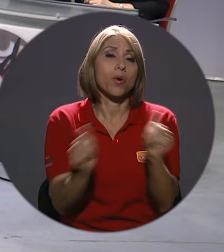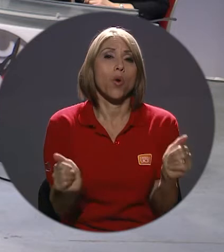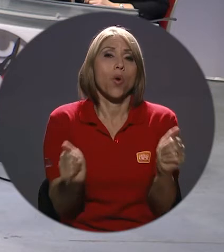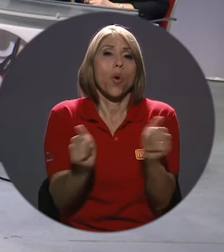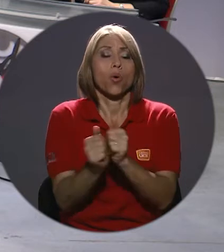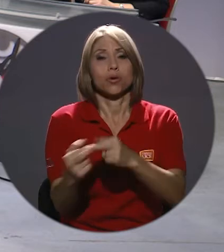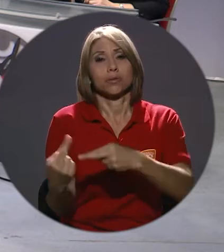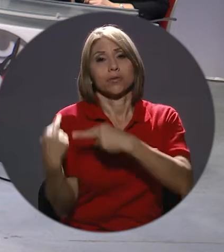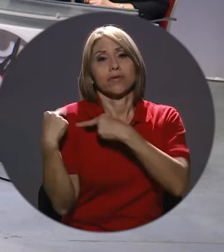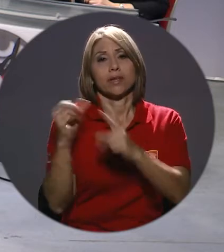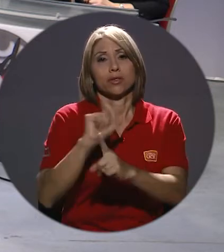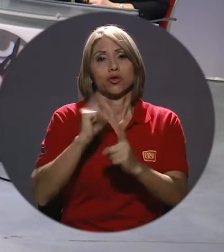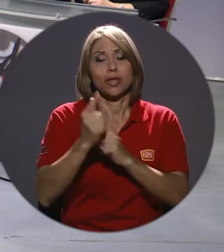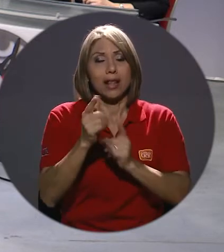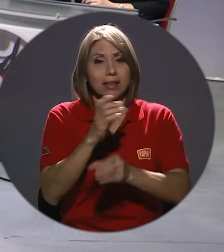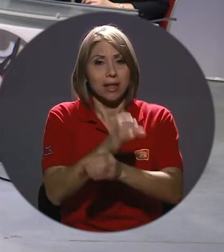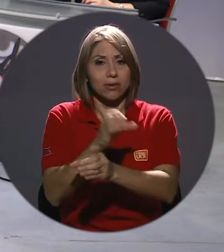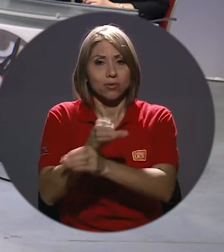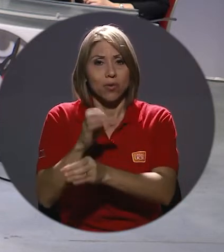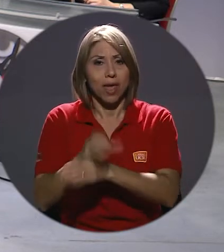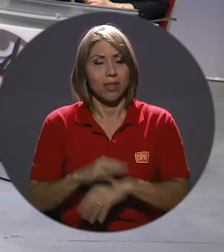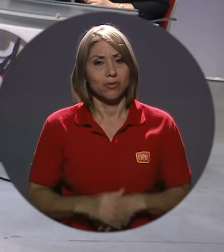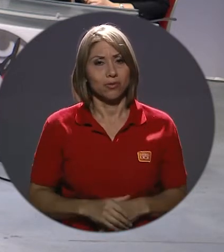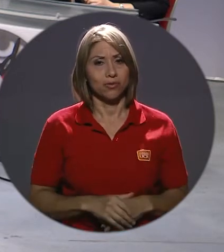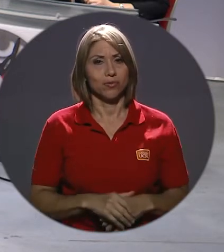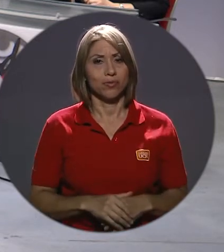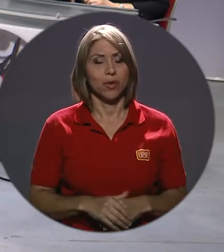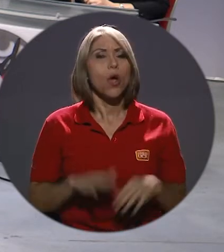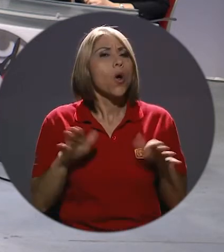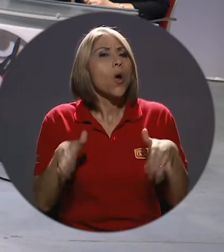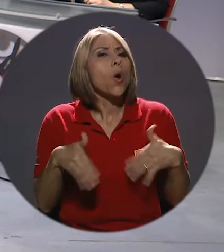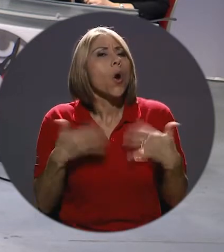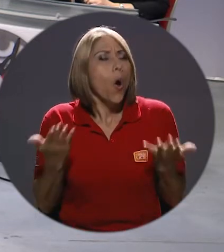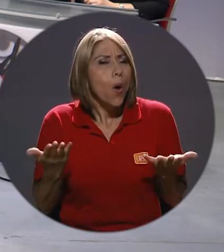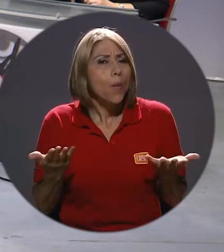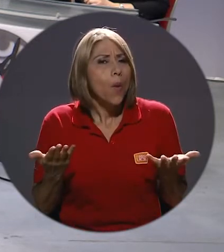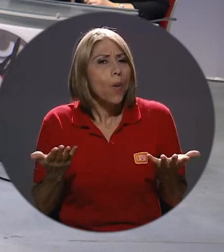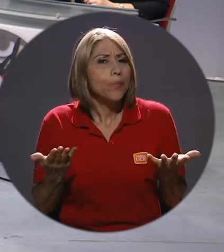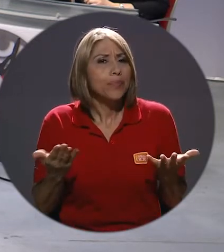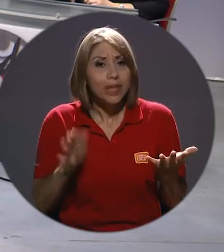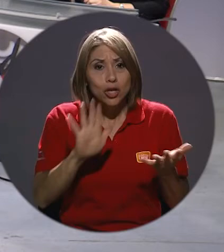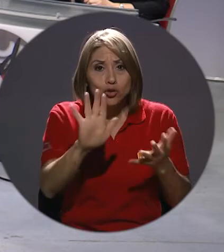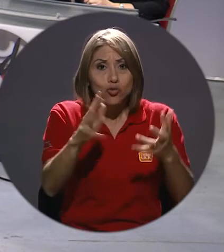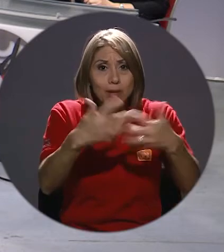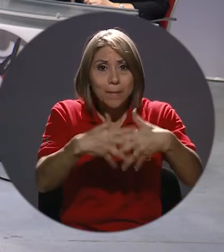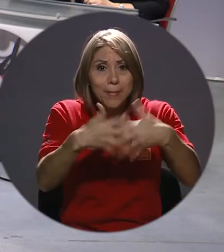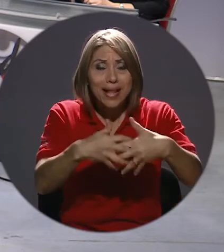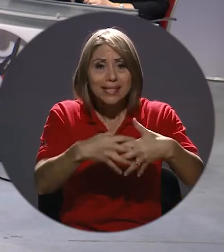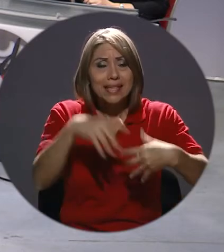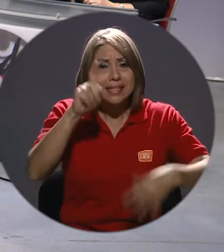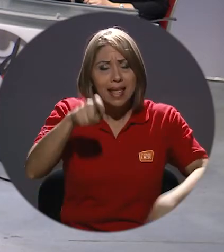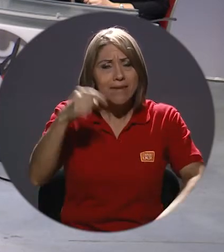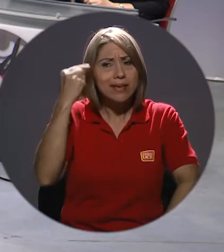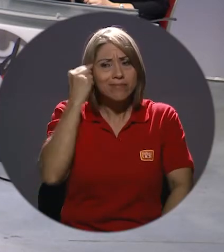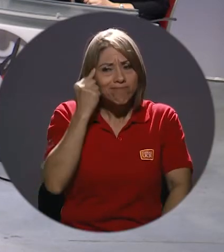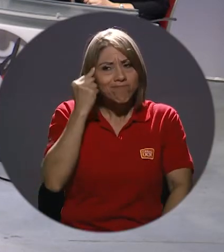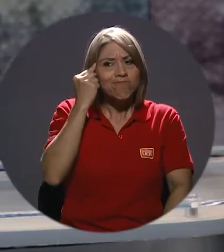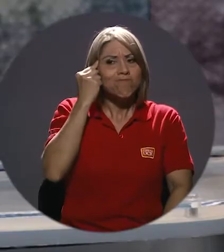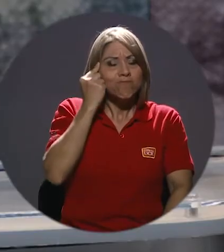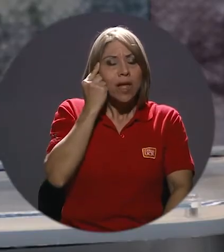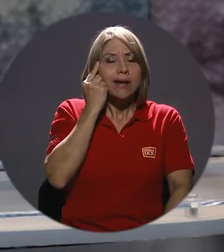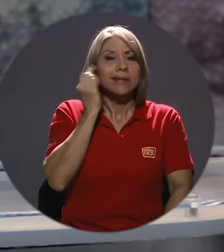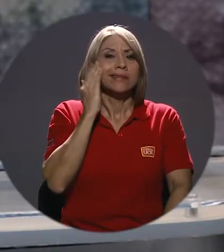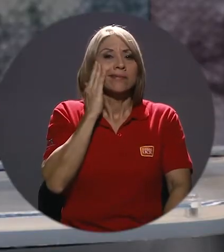corresponsabilidad social de los cuidados, cómo generar una conciencia dentro de sus empresas para